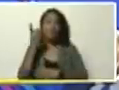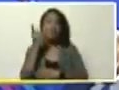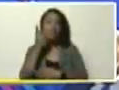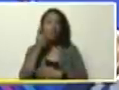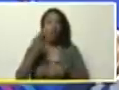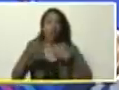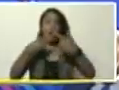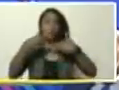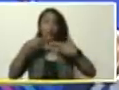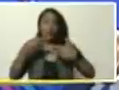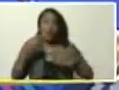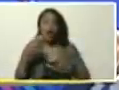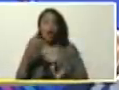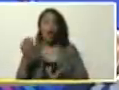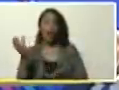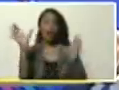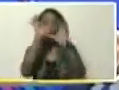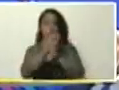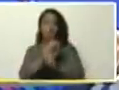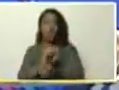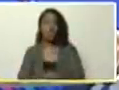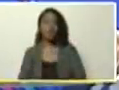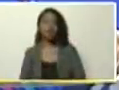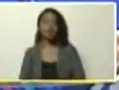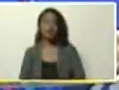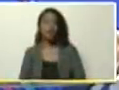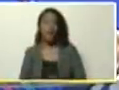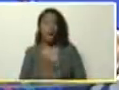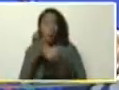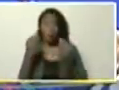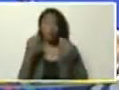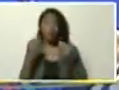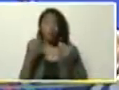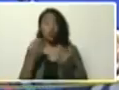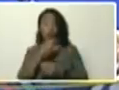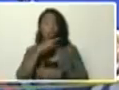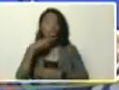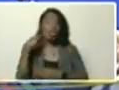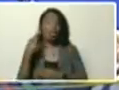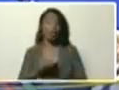y la cena. Hacen muchísimo y bien sabroso, además.